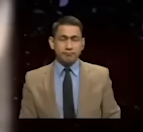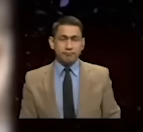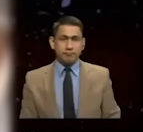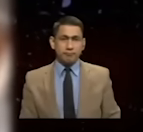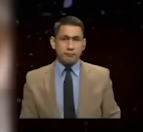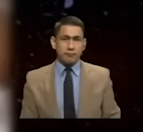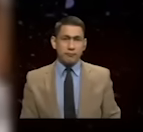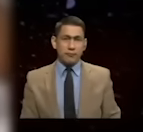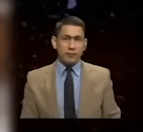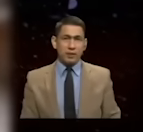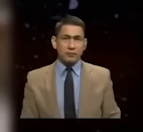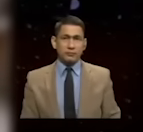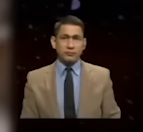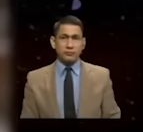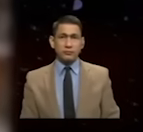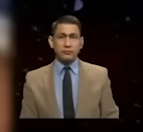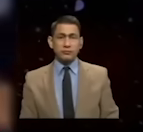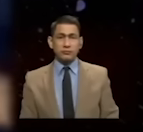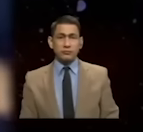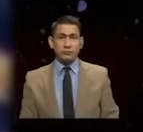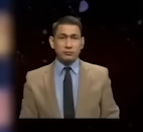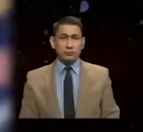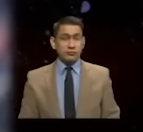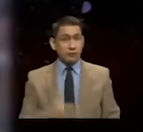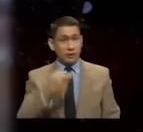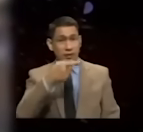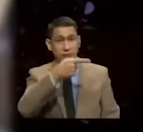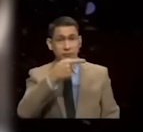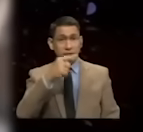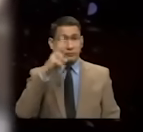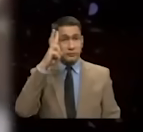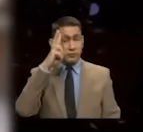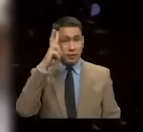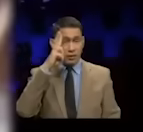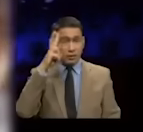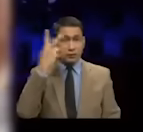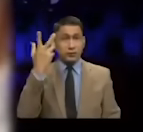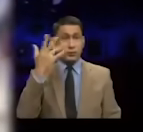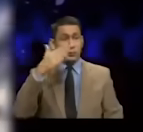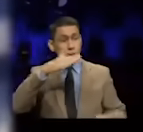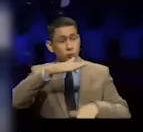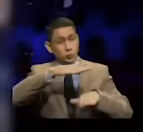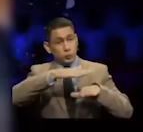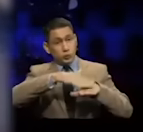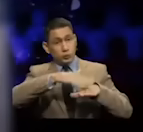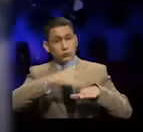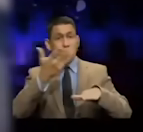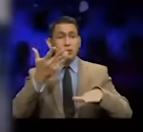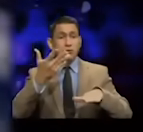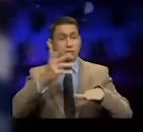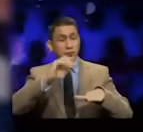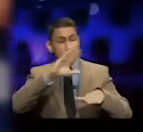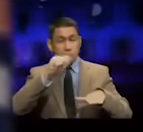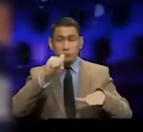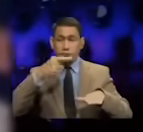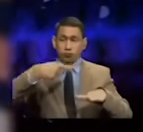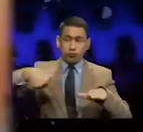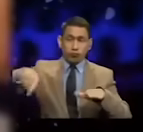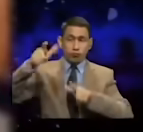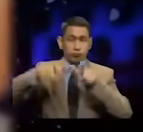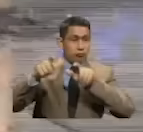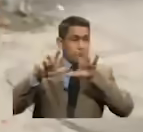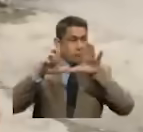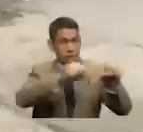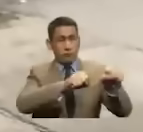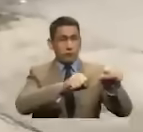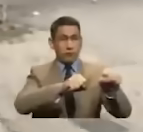Ya lo tenían fichado. Era el mismo ladrón, el mismo que hace todo perjuicio a toda la gente. Entonces la gente cogió, se unió y le dieron golpe. Se escondió ahí atrás, pero un chico lo